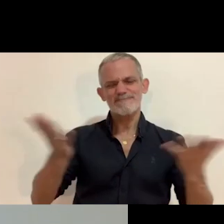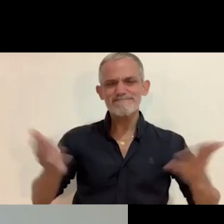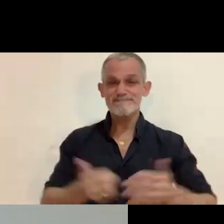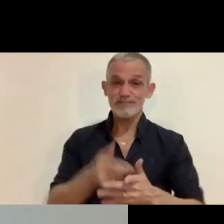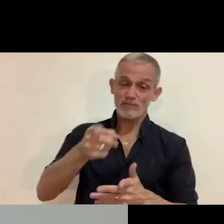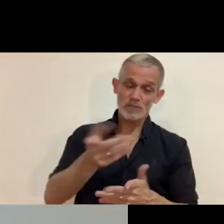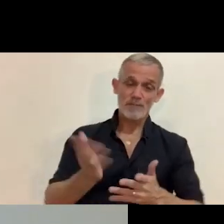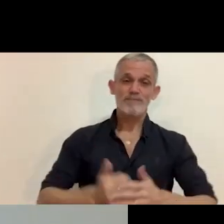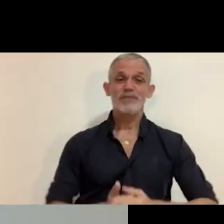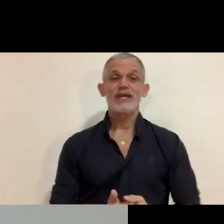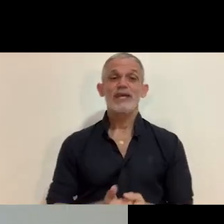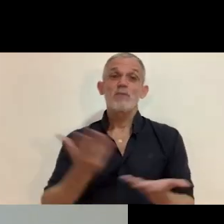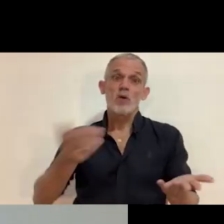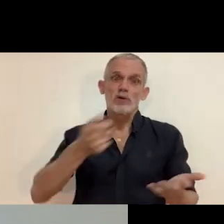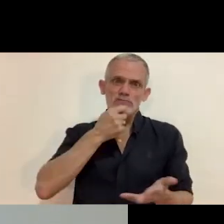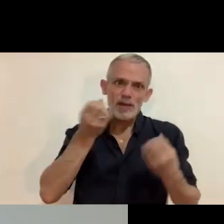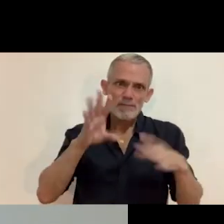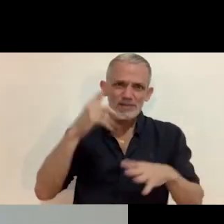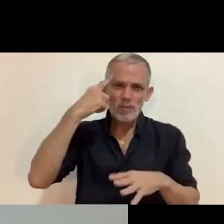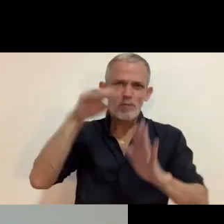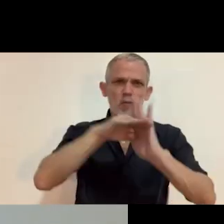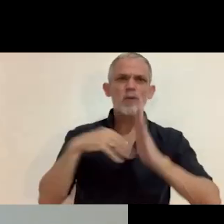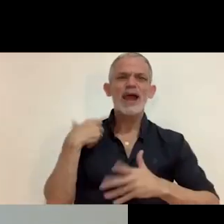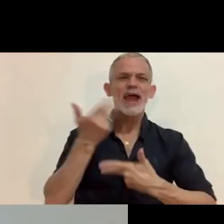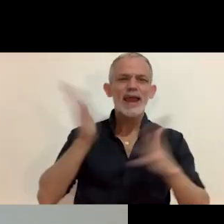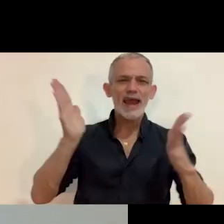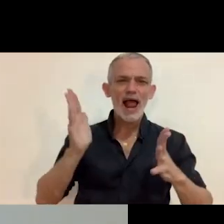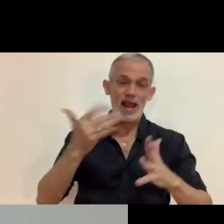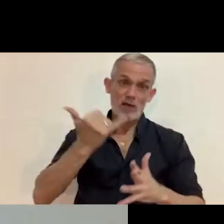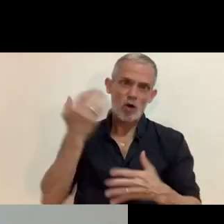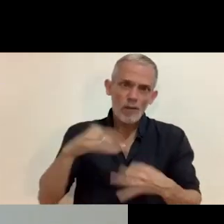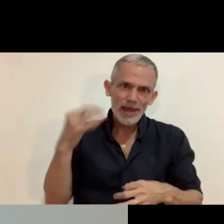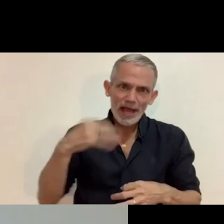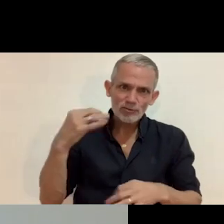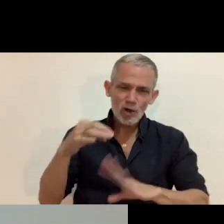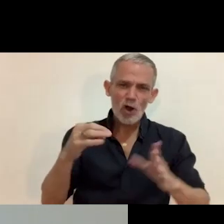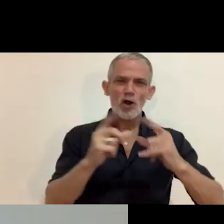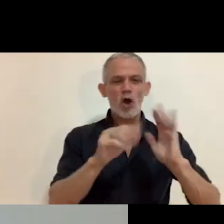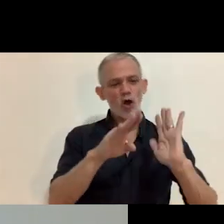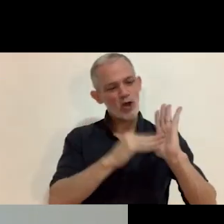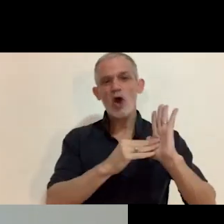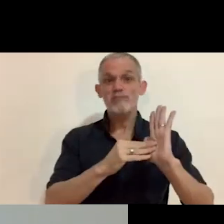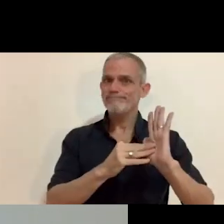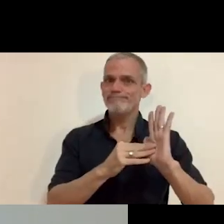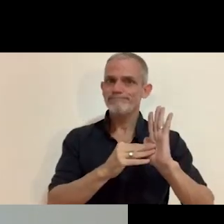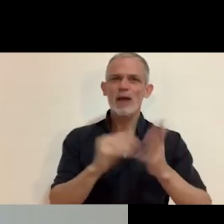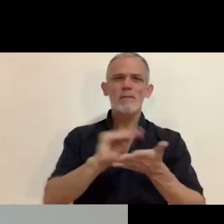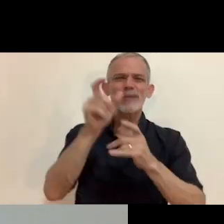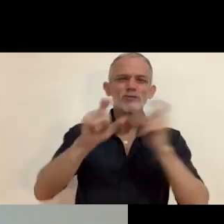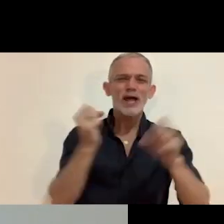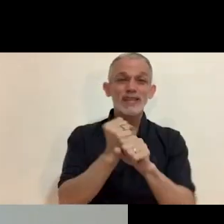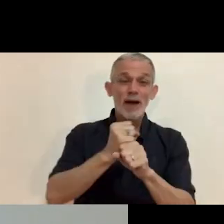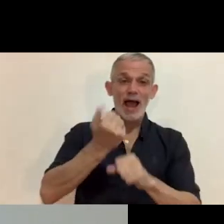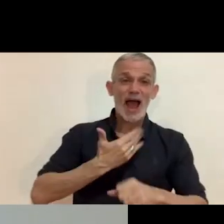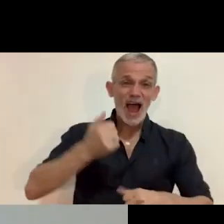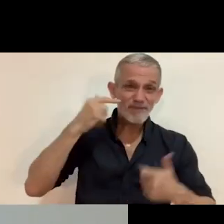hagas. Pero si partimos de los criterios generales, existe la obligación en el Código Penal de los funcionarios públicos de denunciar,